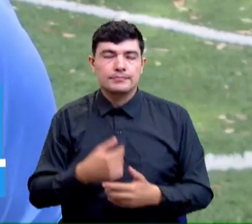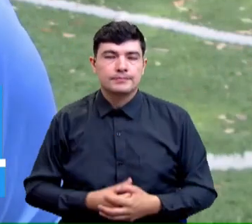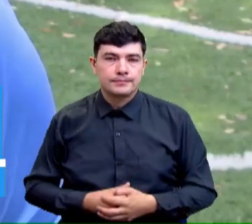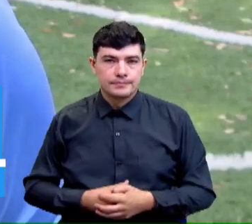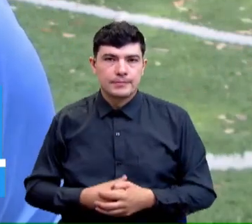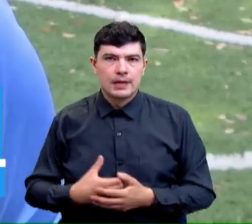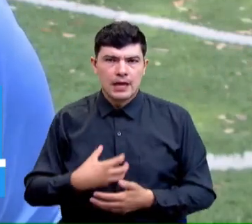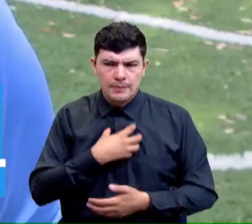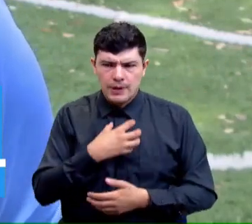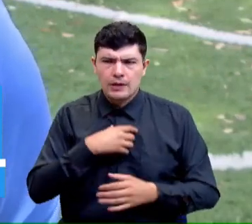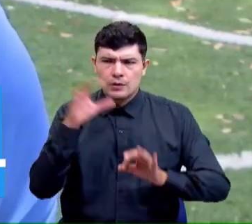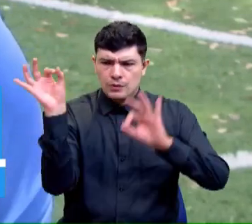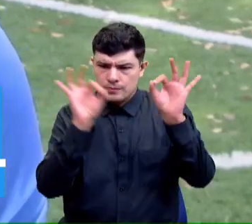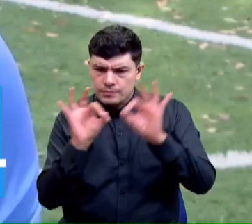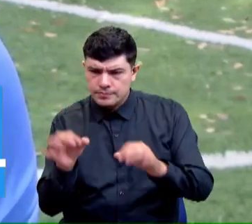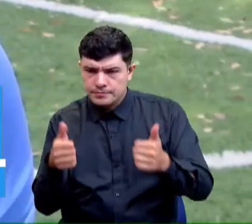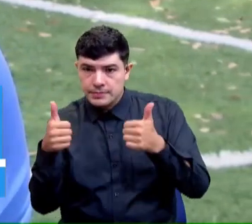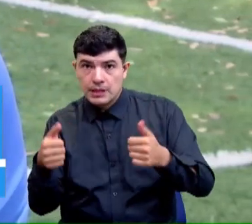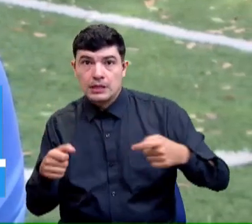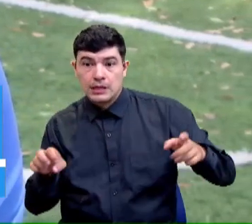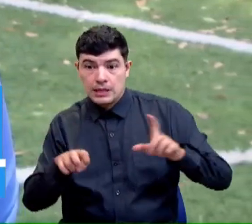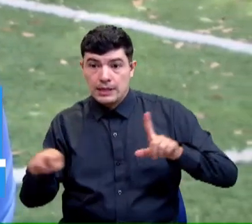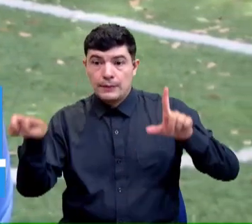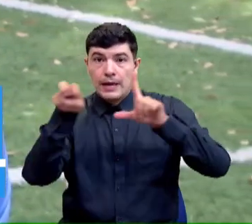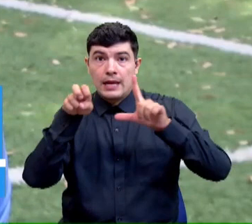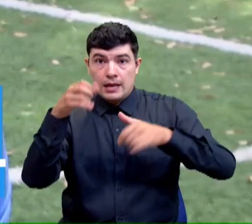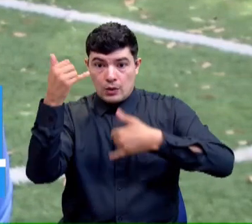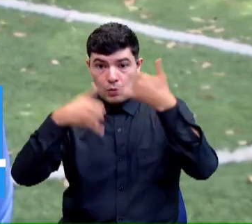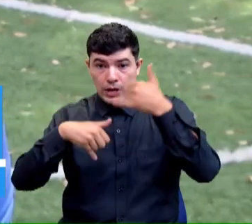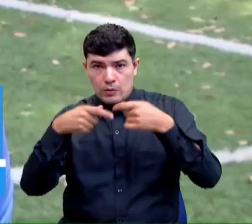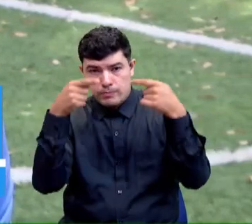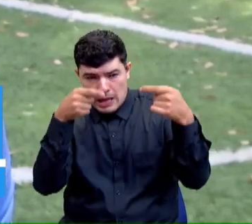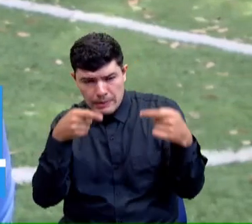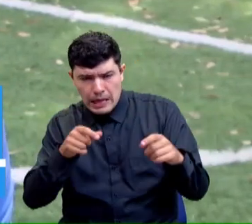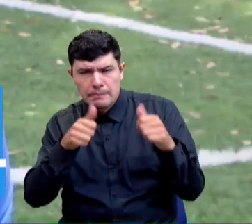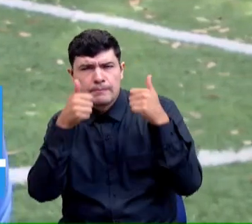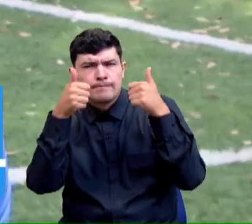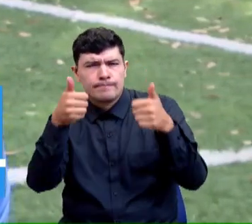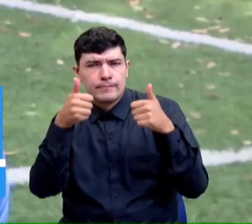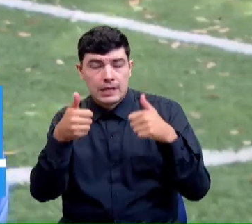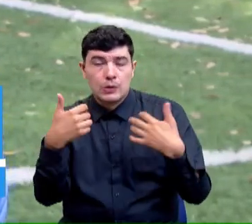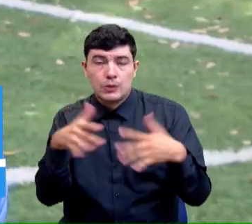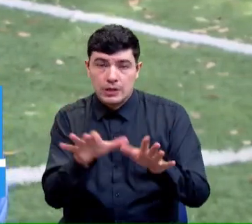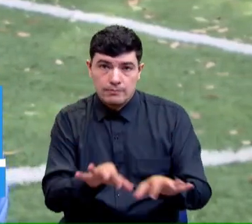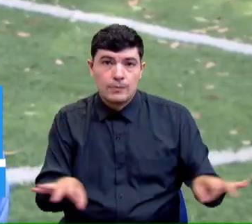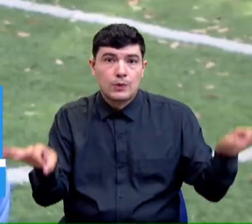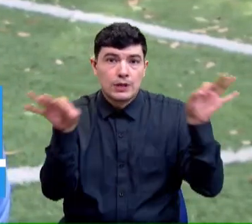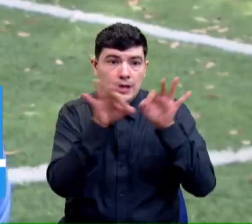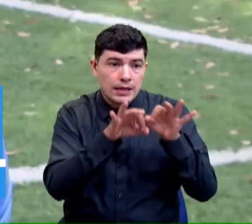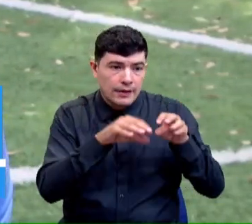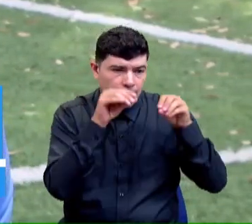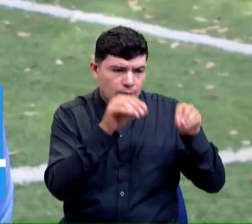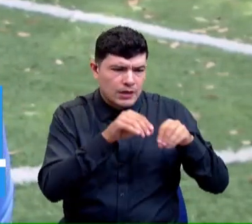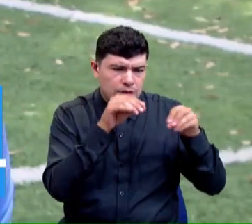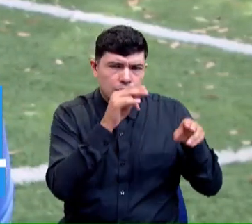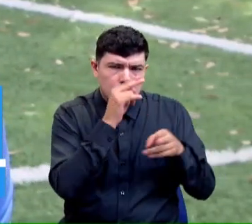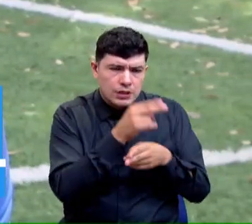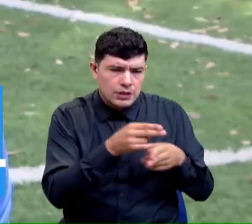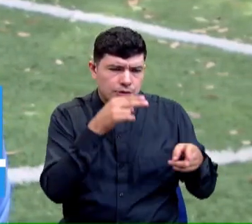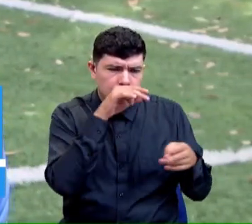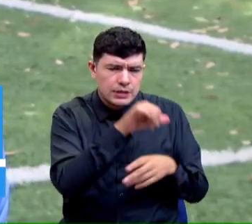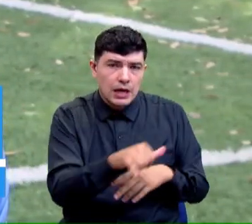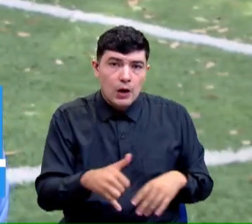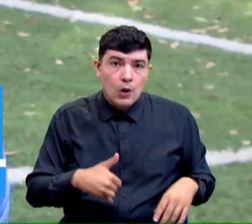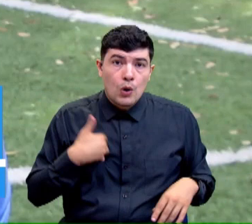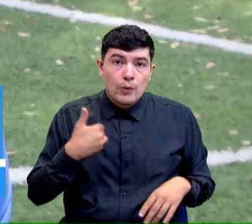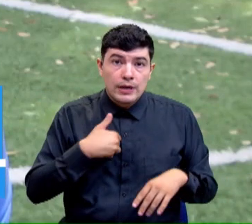organizado. Esto es muy importante para las categorías menores, las categorías pequeñas, las de formación, ya que el